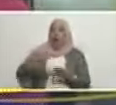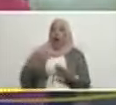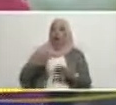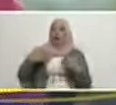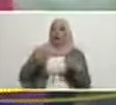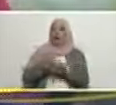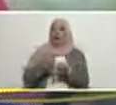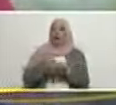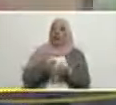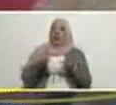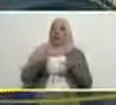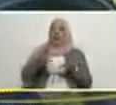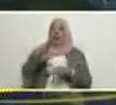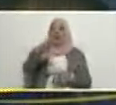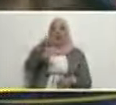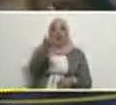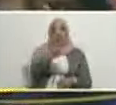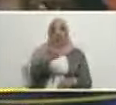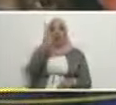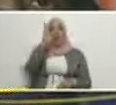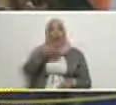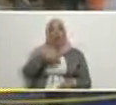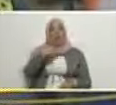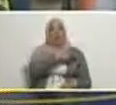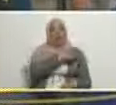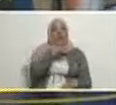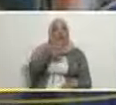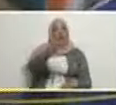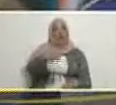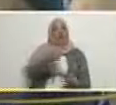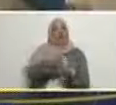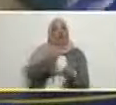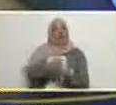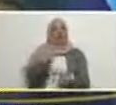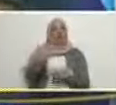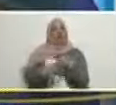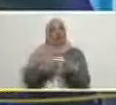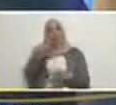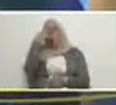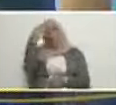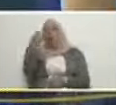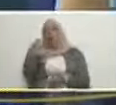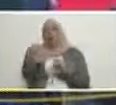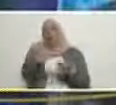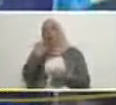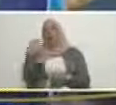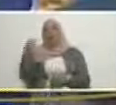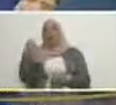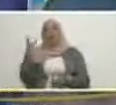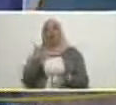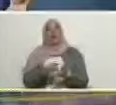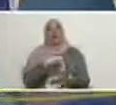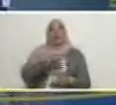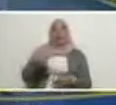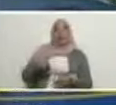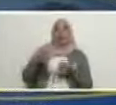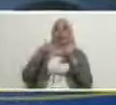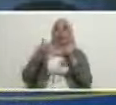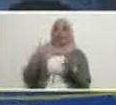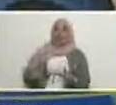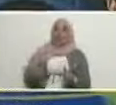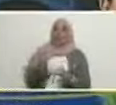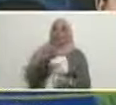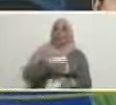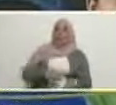se atiende en el CDI, se atiende en el hospital. Pero cuando vamos a hablar de cómo atendemos la juventud, es por eso que nosotros decidimos crear la